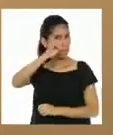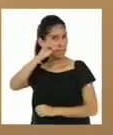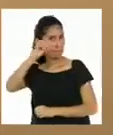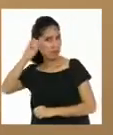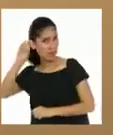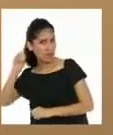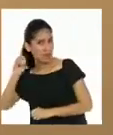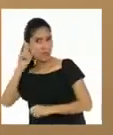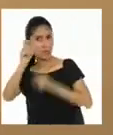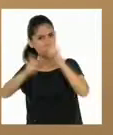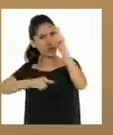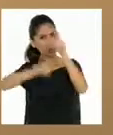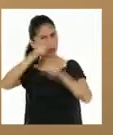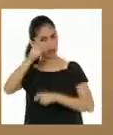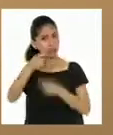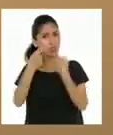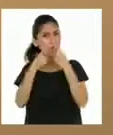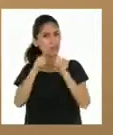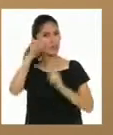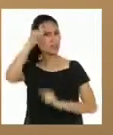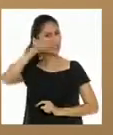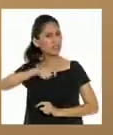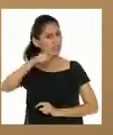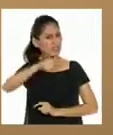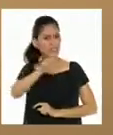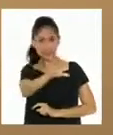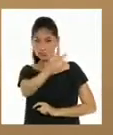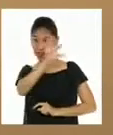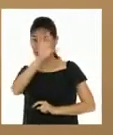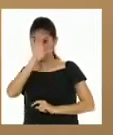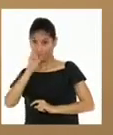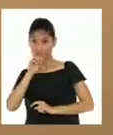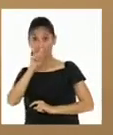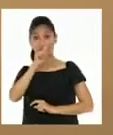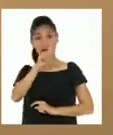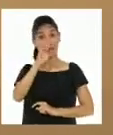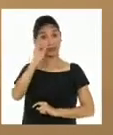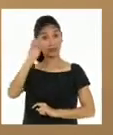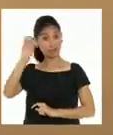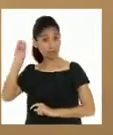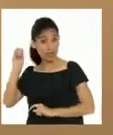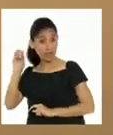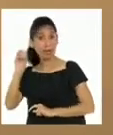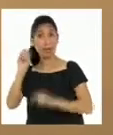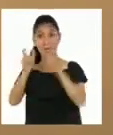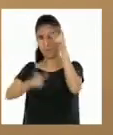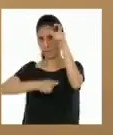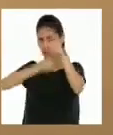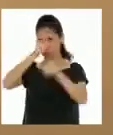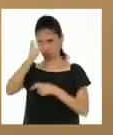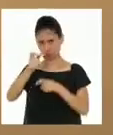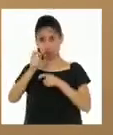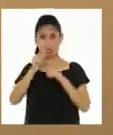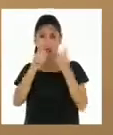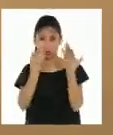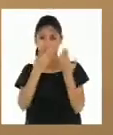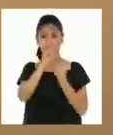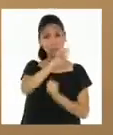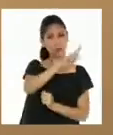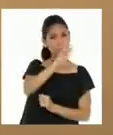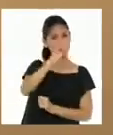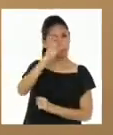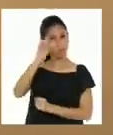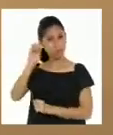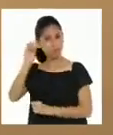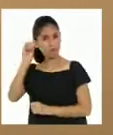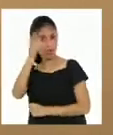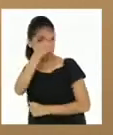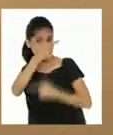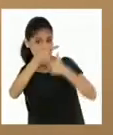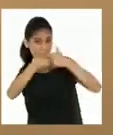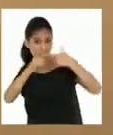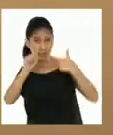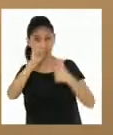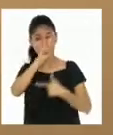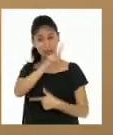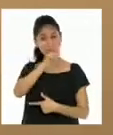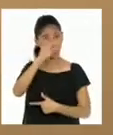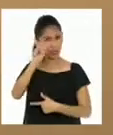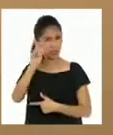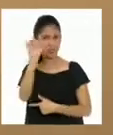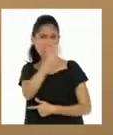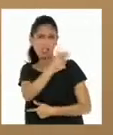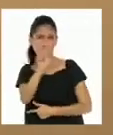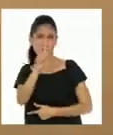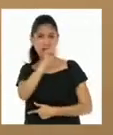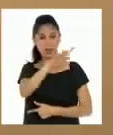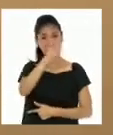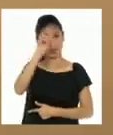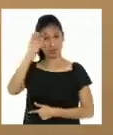el intervalo dividimos 1000 entre 100, que nos da como resultado 10. Este será nuestro intervalo, es decir, elegiremos